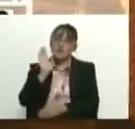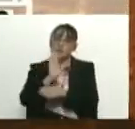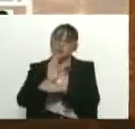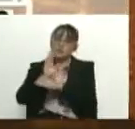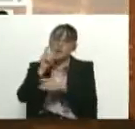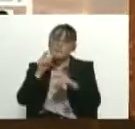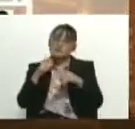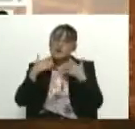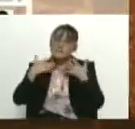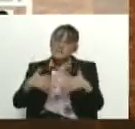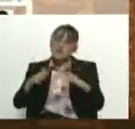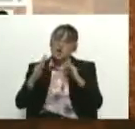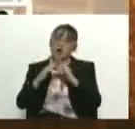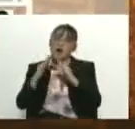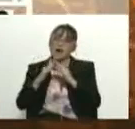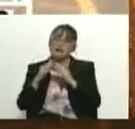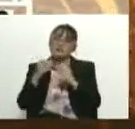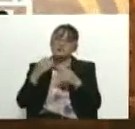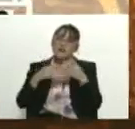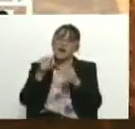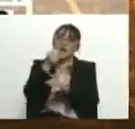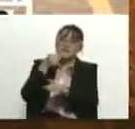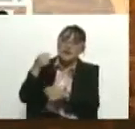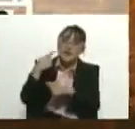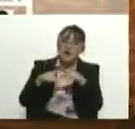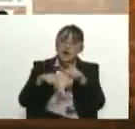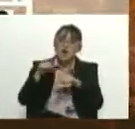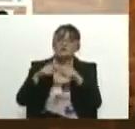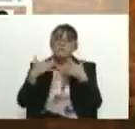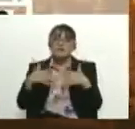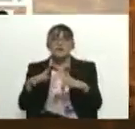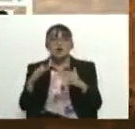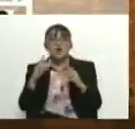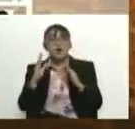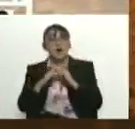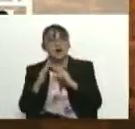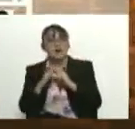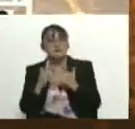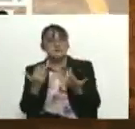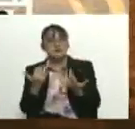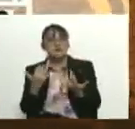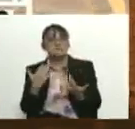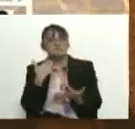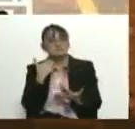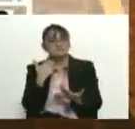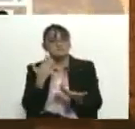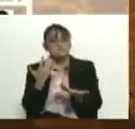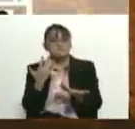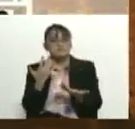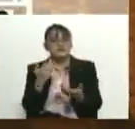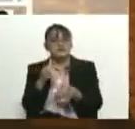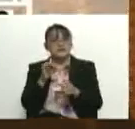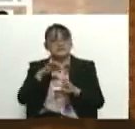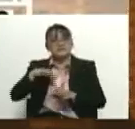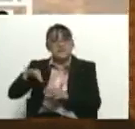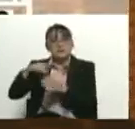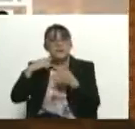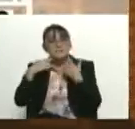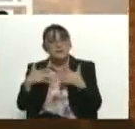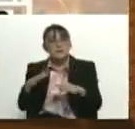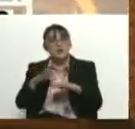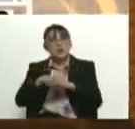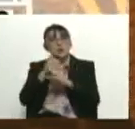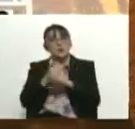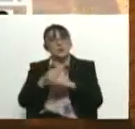que perdió algún tipo de enseres que perdió parcial o totalmente su vivienda que lamentablemente ha perdido su su siembra debido a